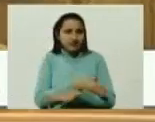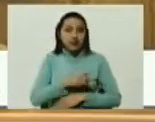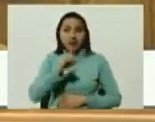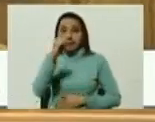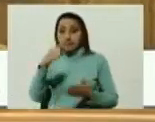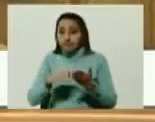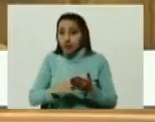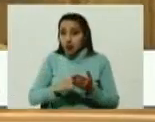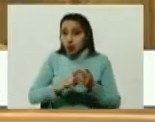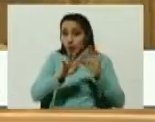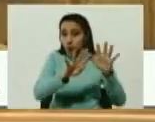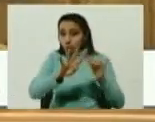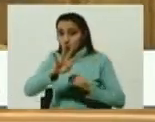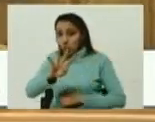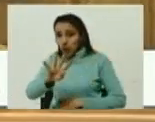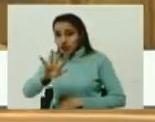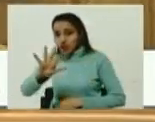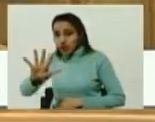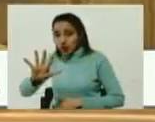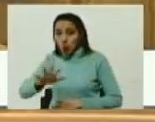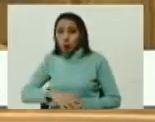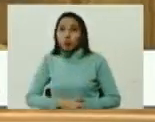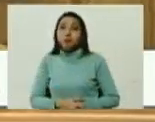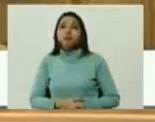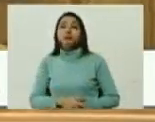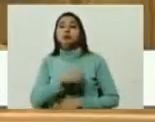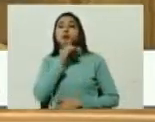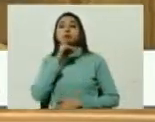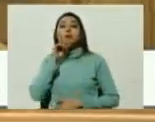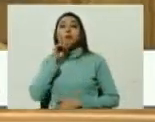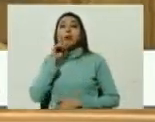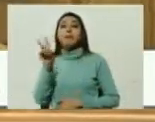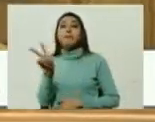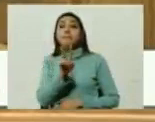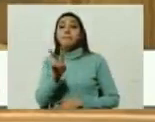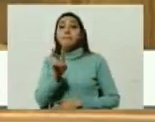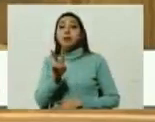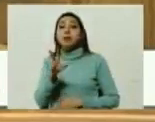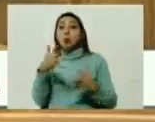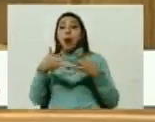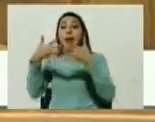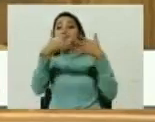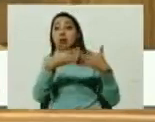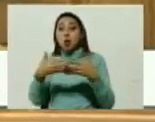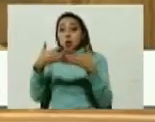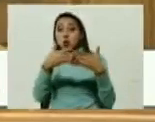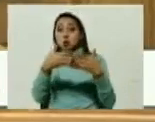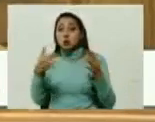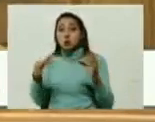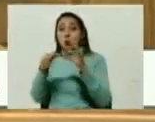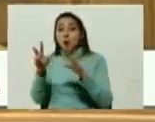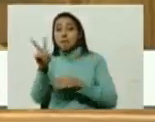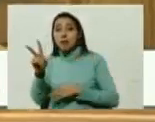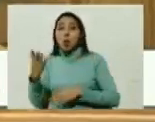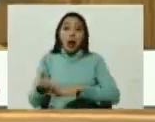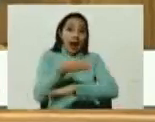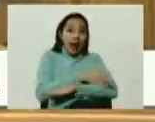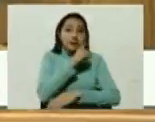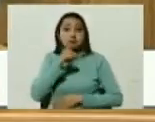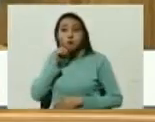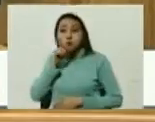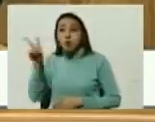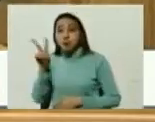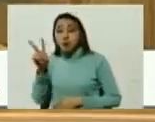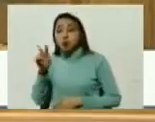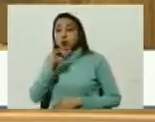1945 se llamaba entonces venezuela eeuu de venezuela hace 76